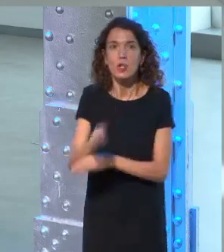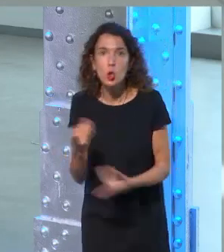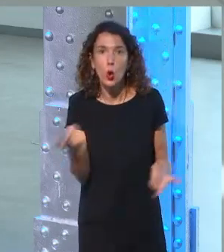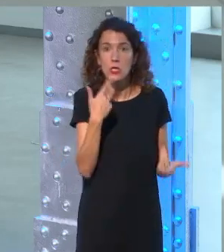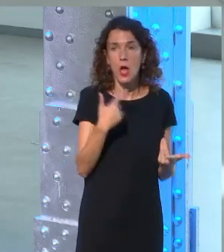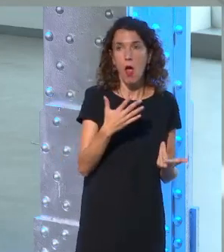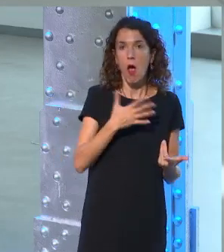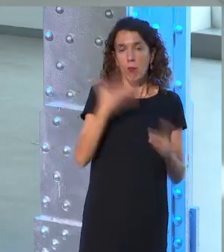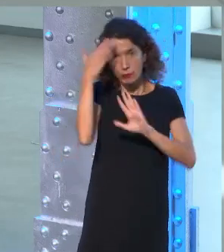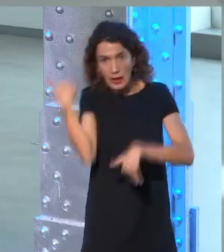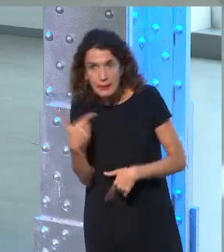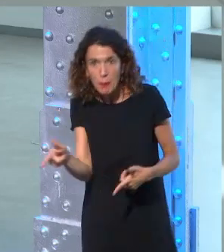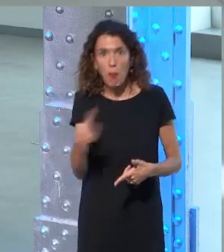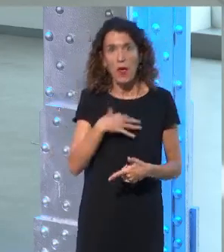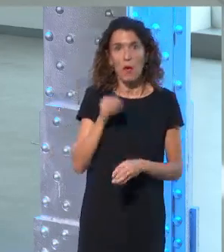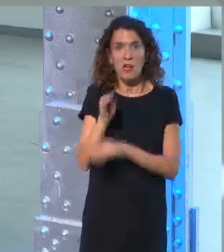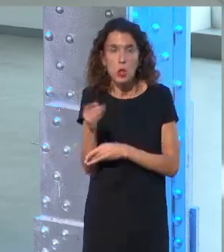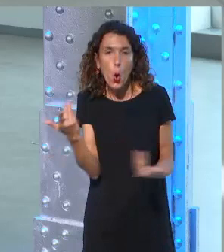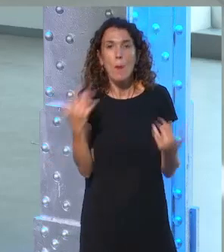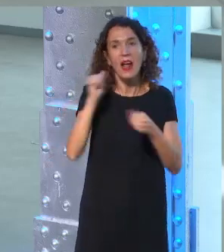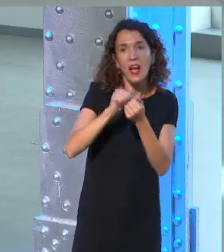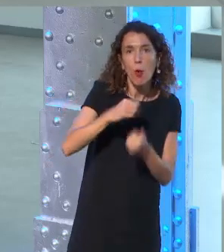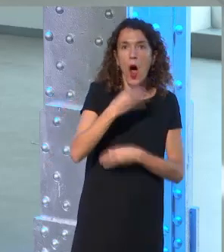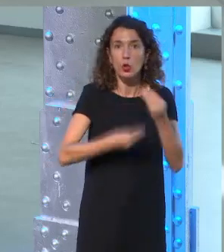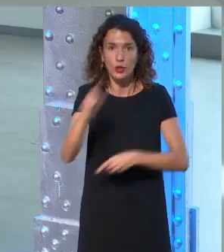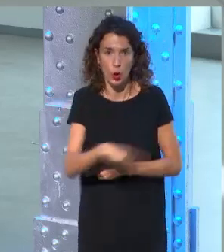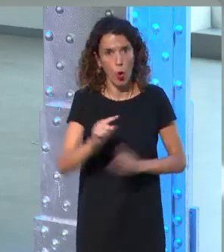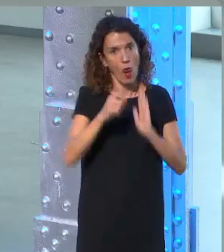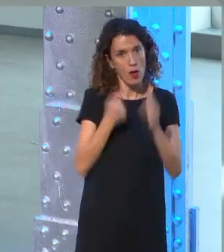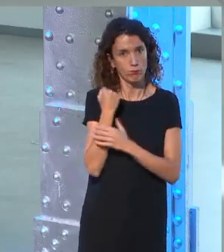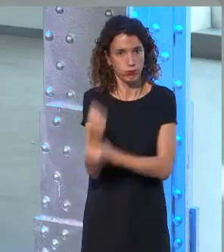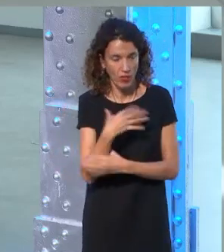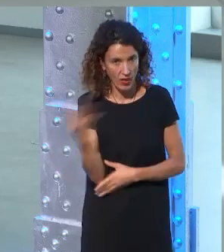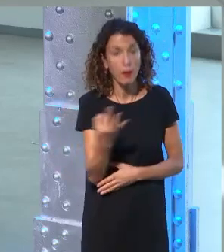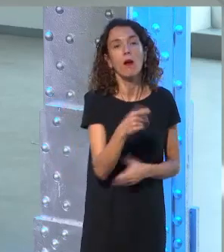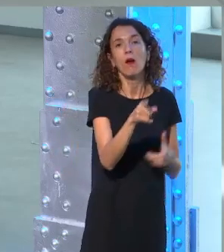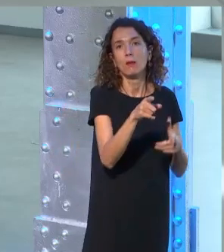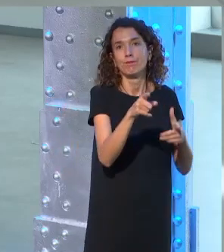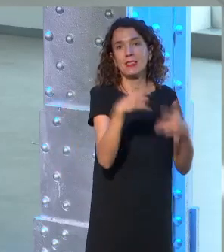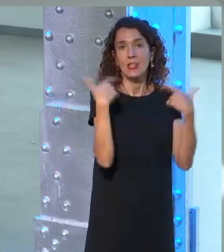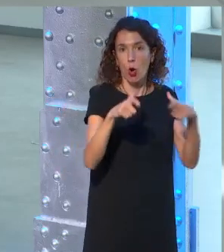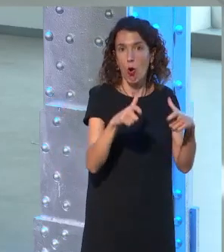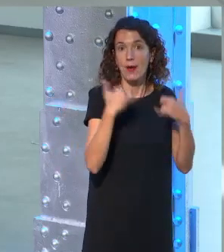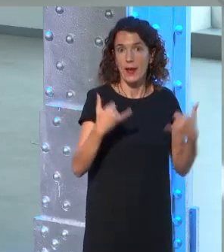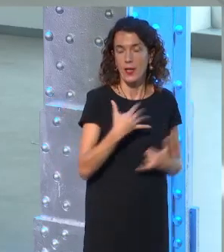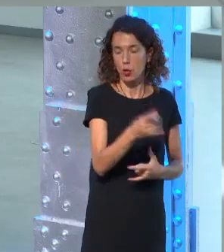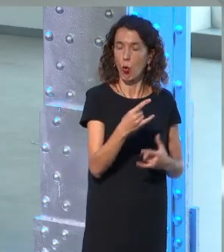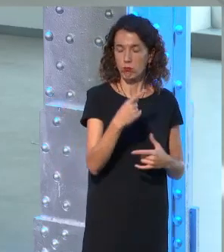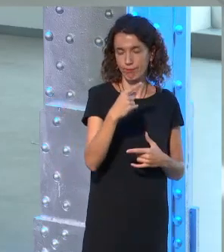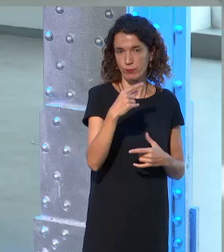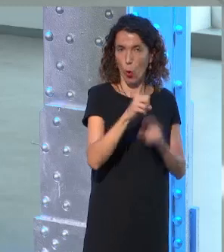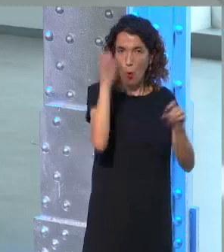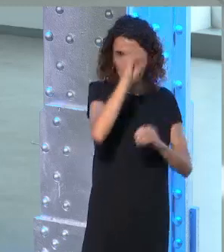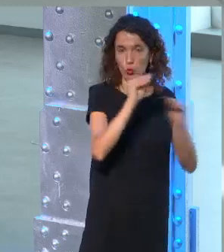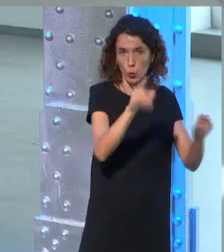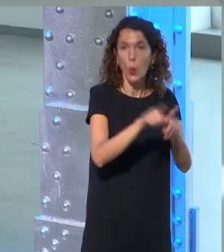si se atreve con una que sea emisora de carbón o no. El sector financiero se ha posicionado clarísimamente. Los grandes fondos, BlackRock,